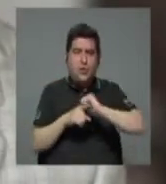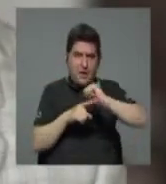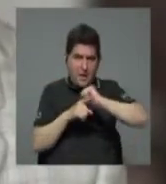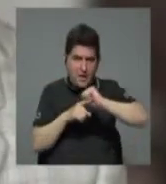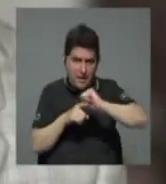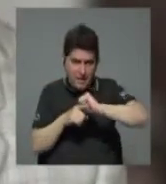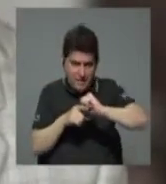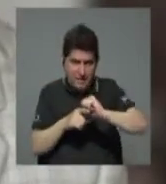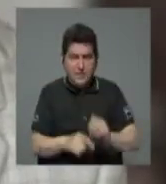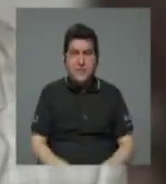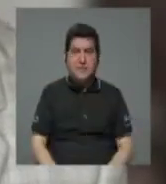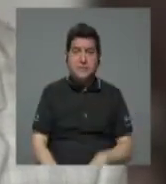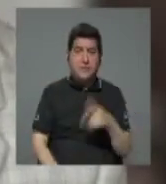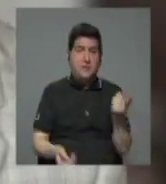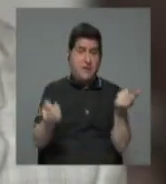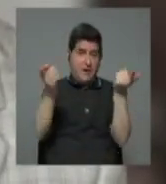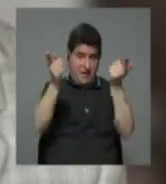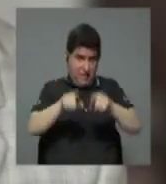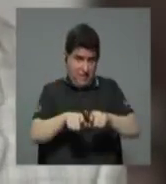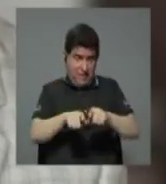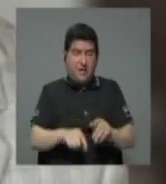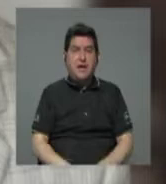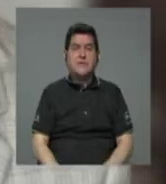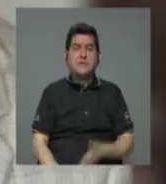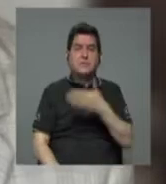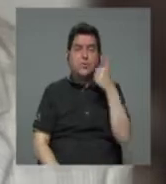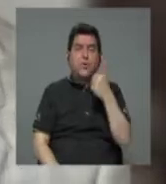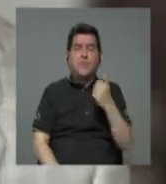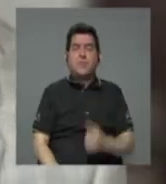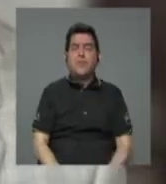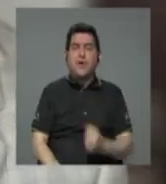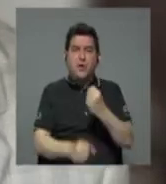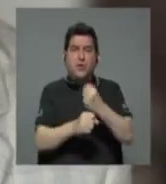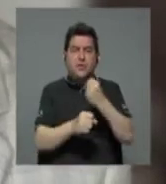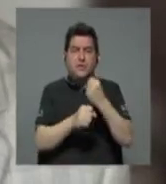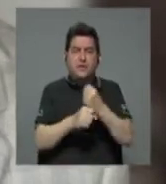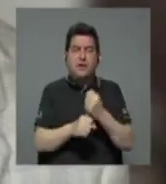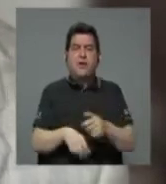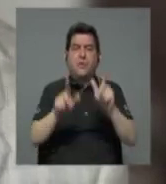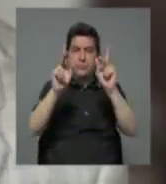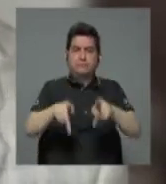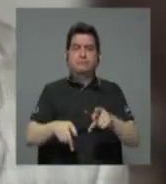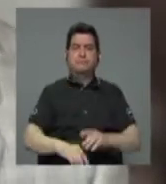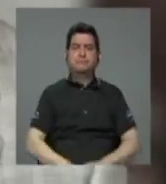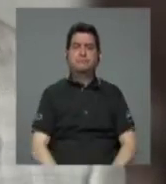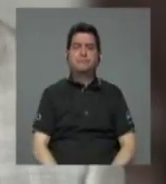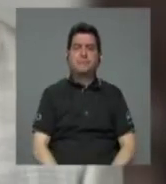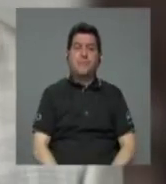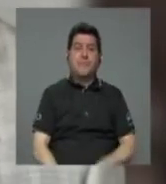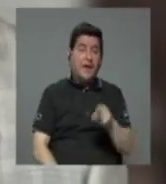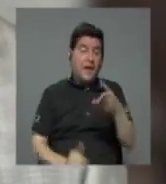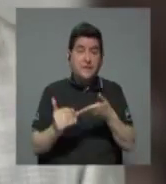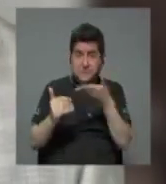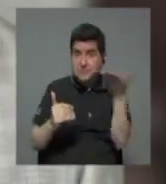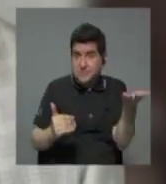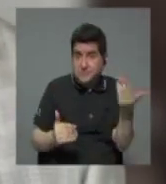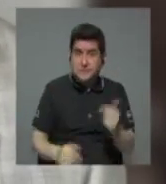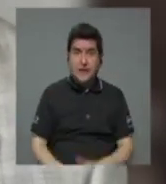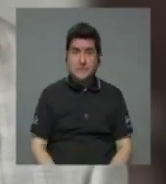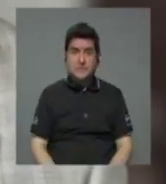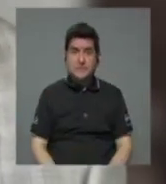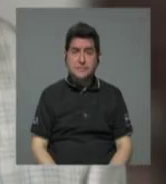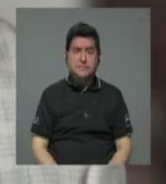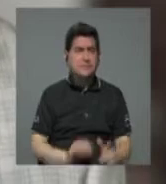capacitación para la mejor empleabilidad de las personas. Entonces, estos elementos lo que